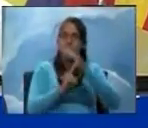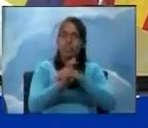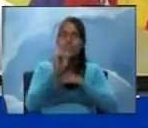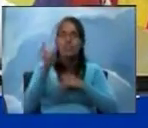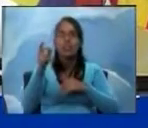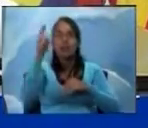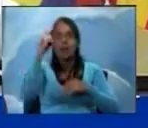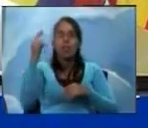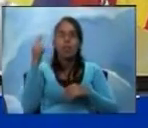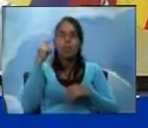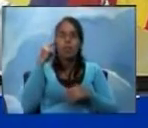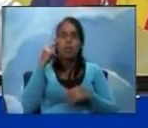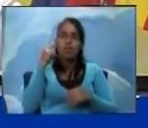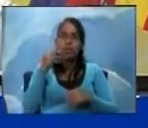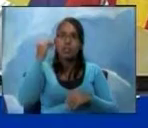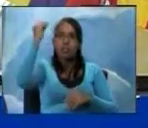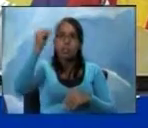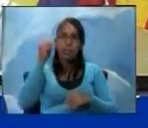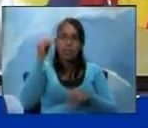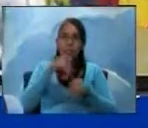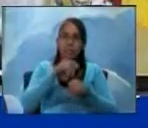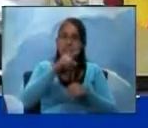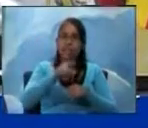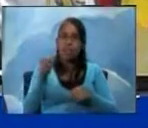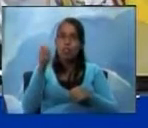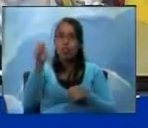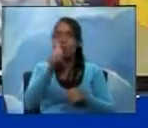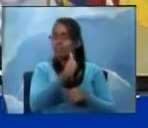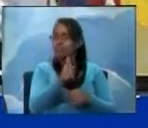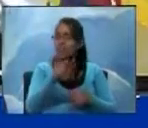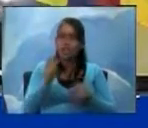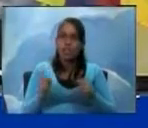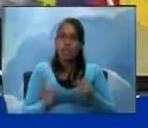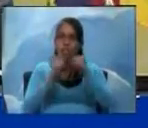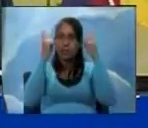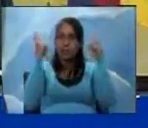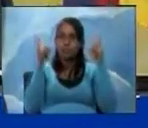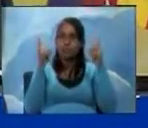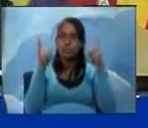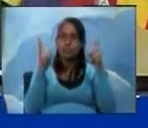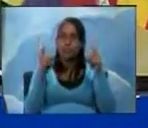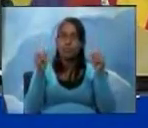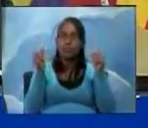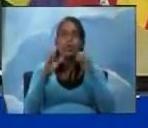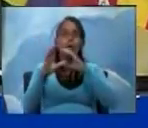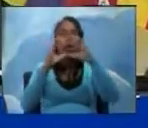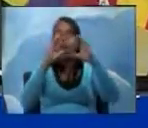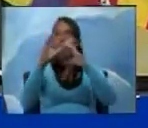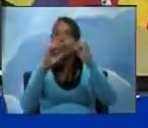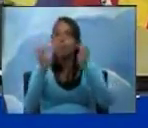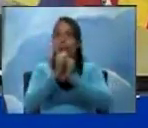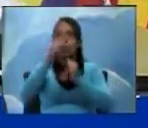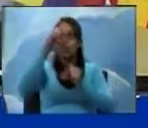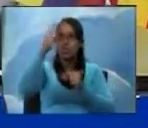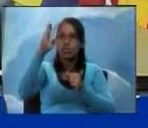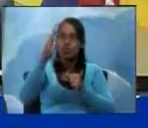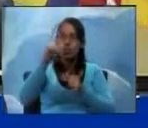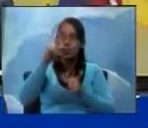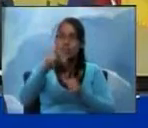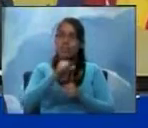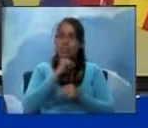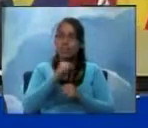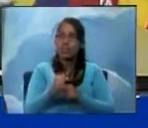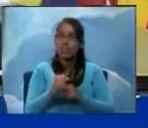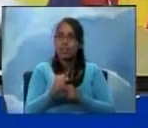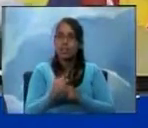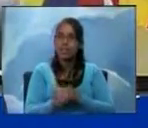de memoria, medita en ellos cada vez que te despiertes, conversa con Dios. Esa es